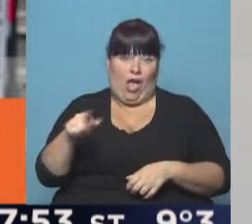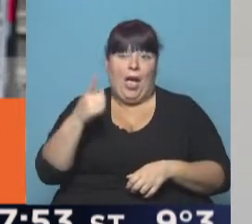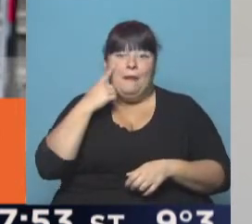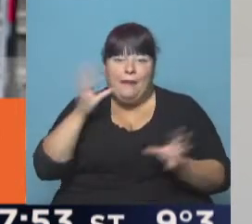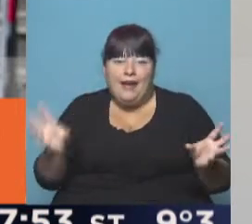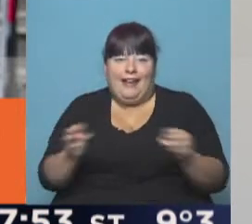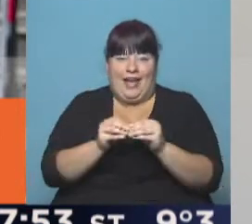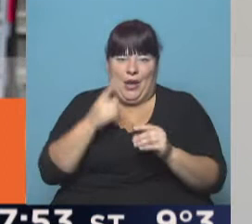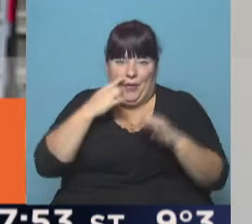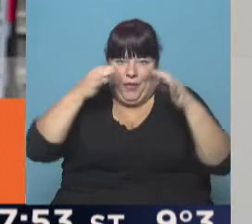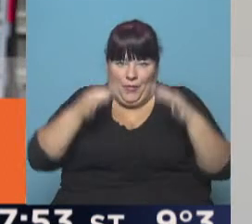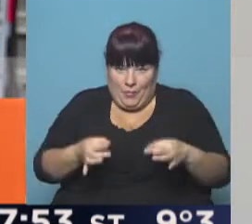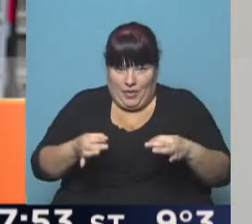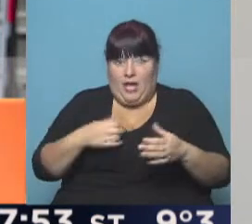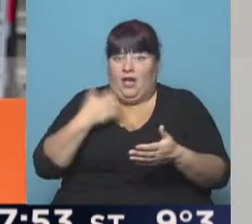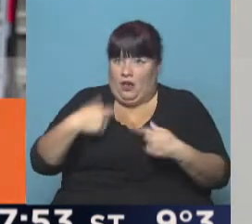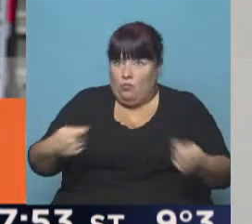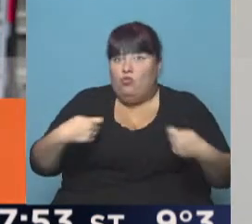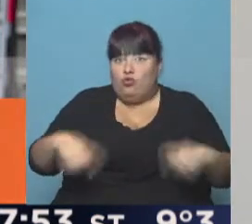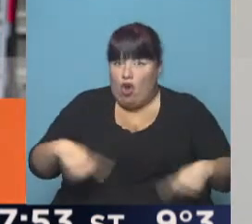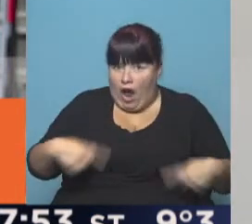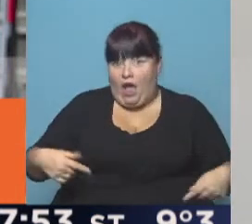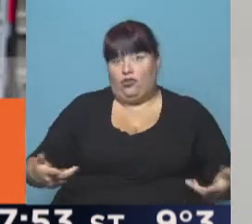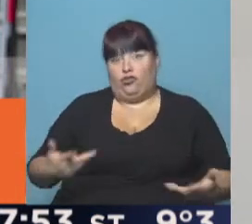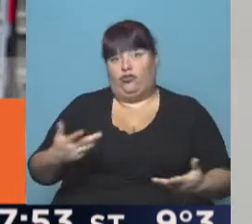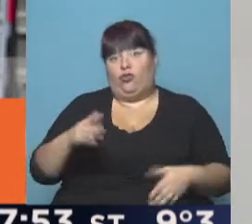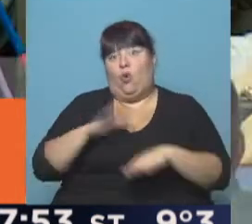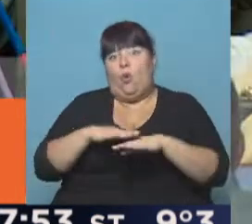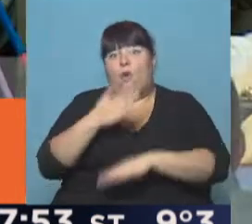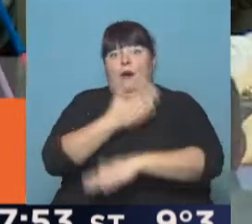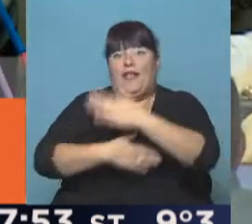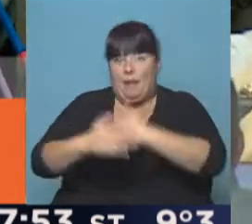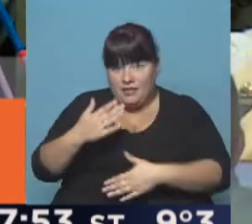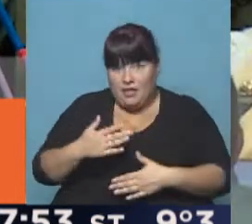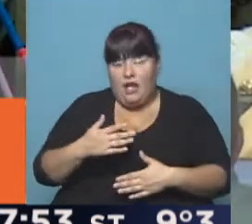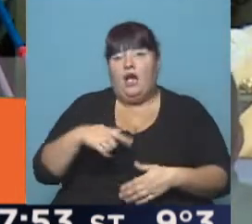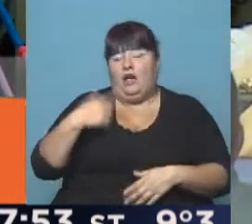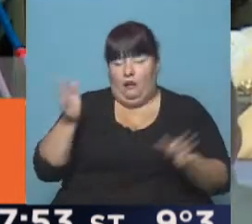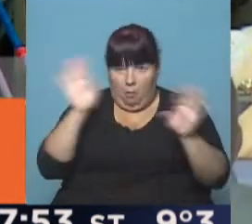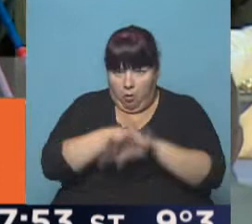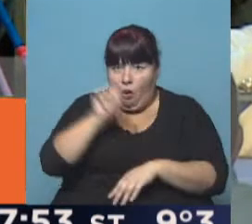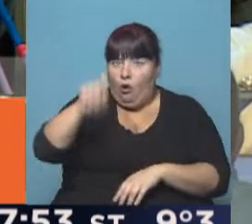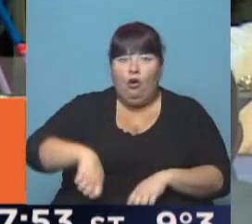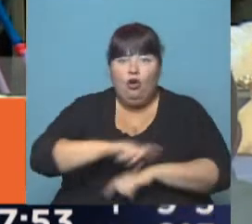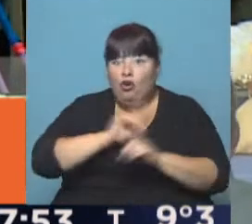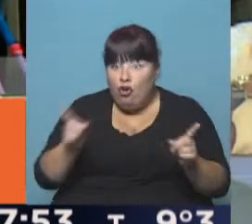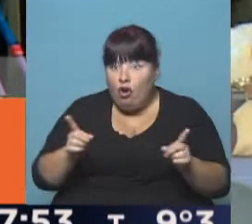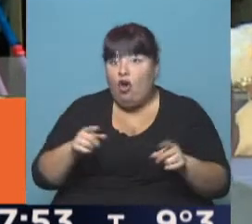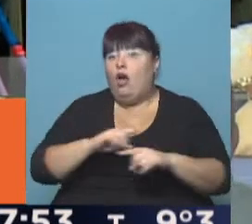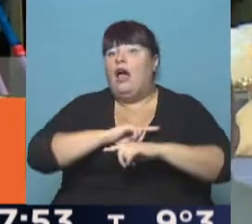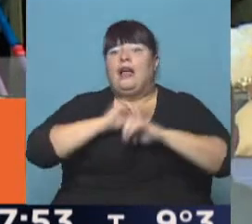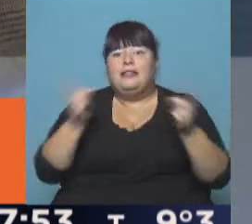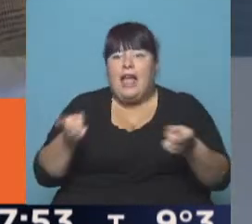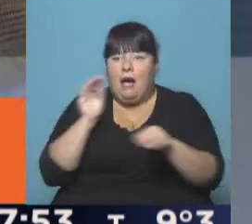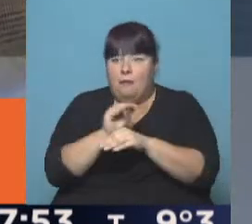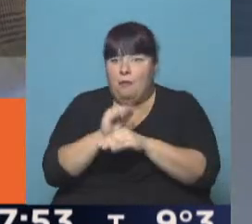poder complementar y hacer frente a todos los gastos derivados de su discapacidad encontramos que no pueden enfrentarlos y tampoco tienen la